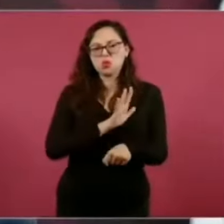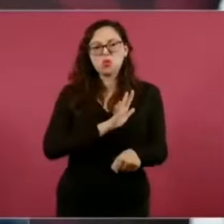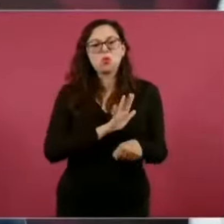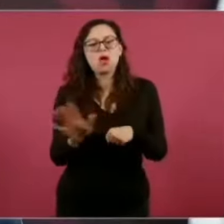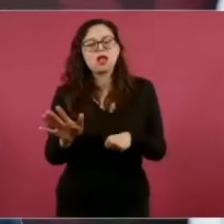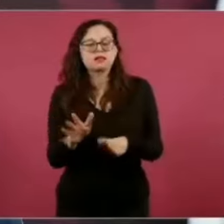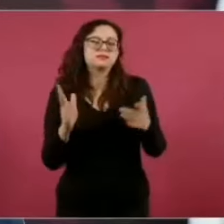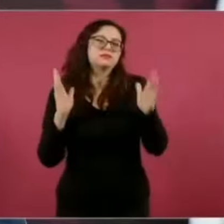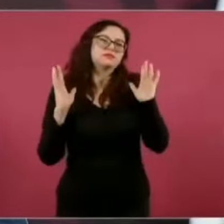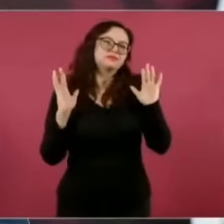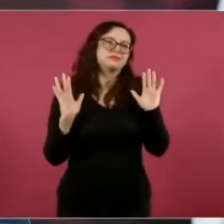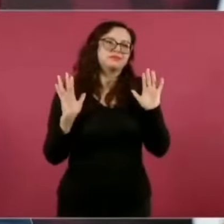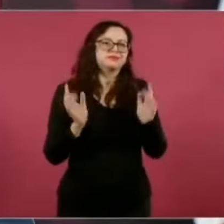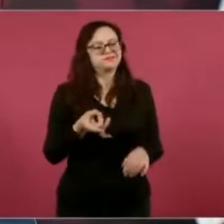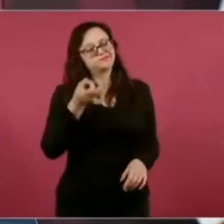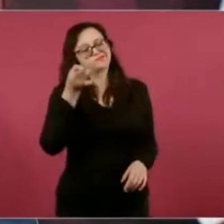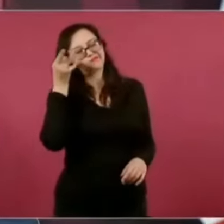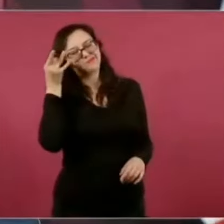durante